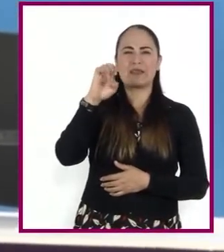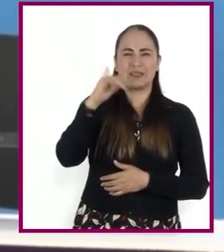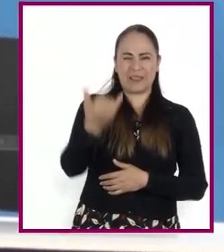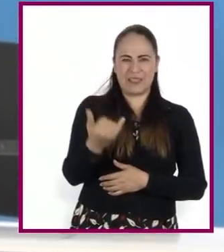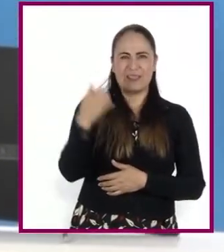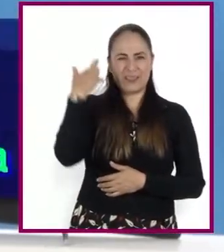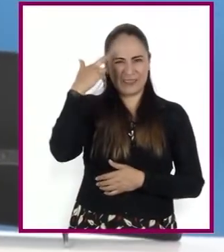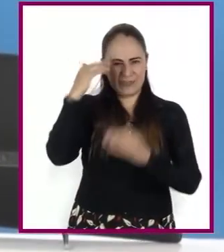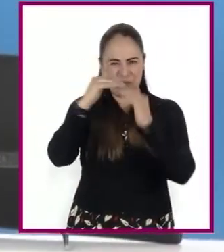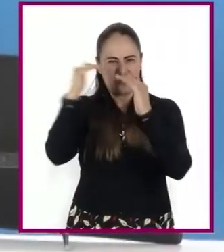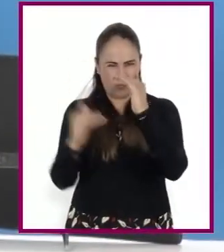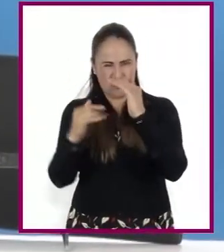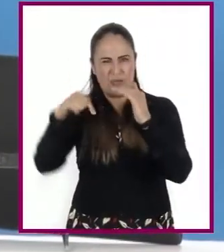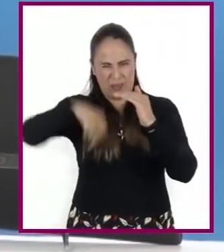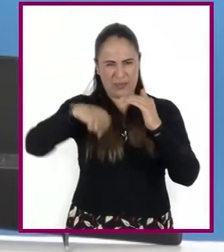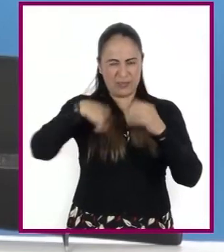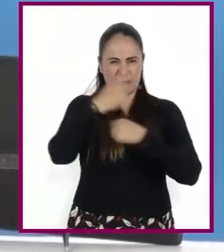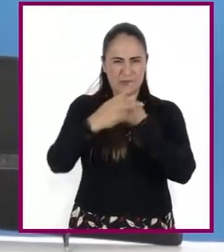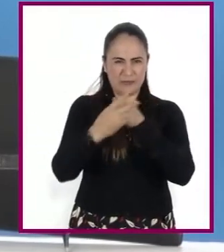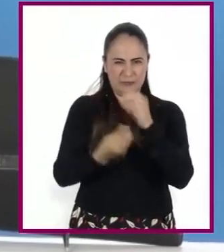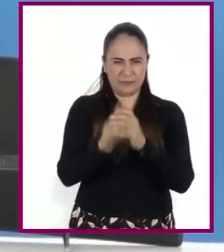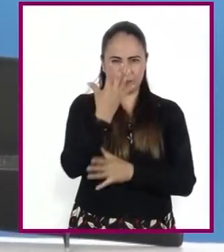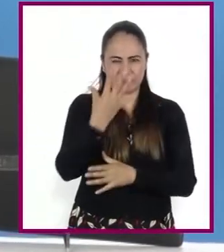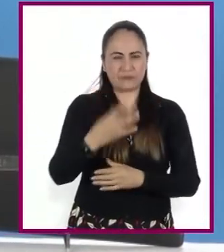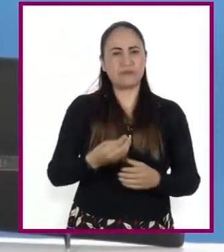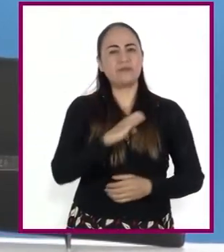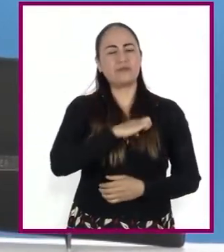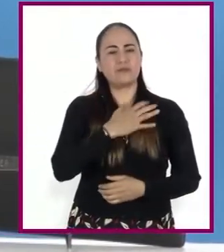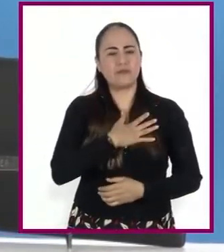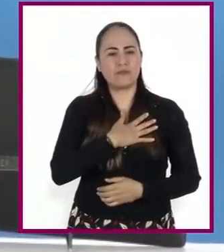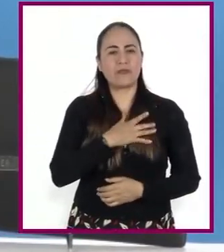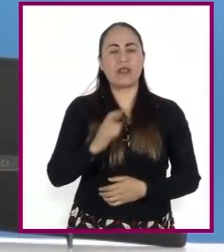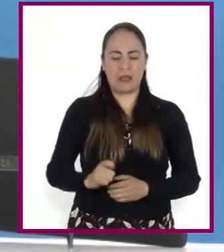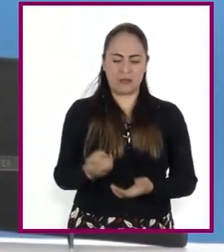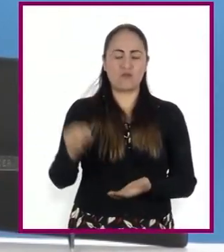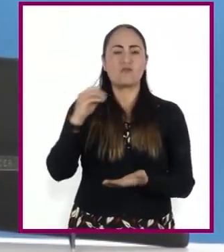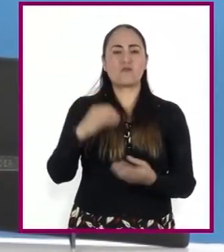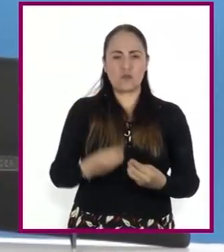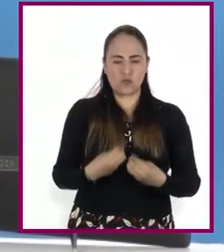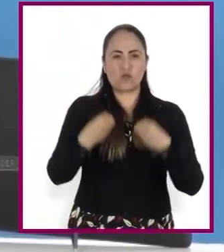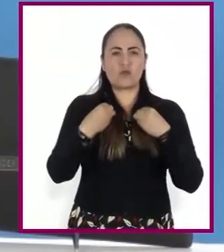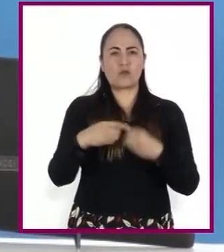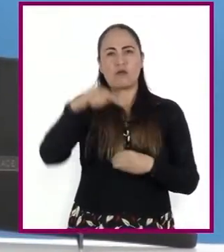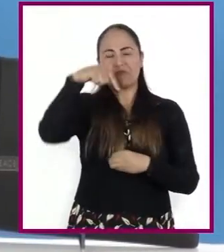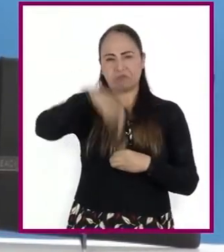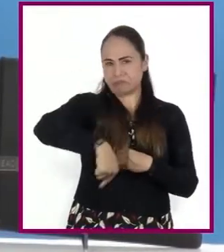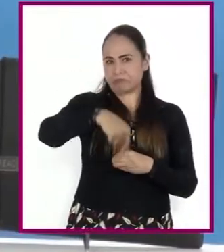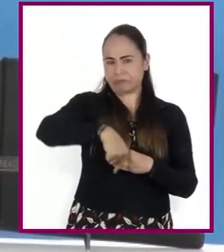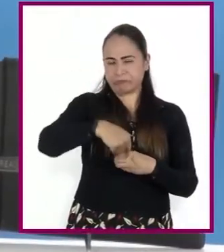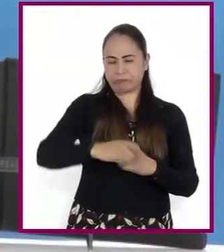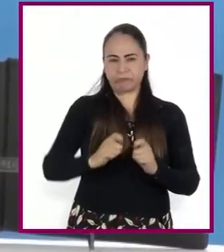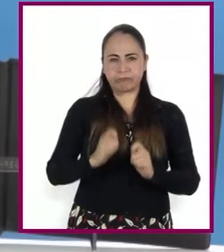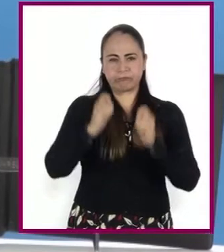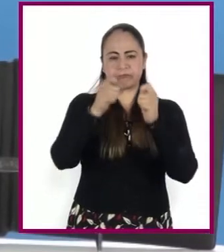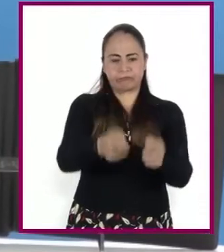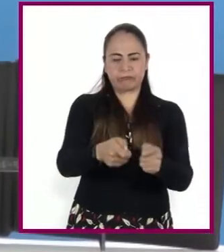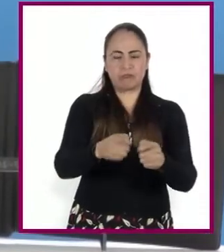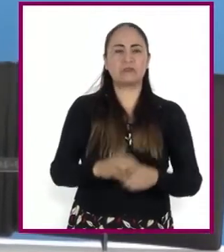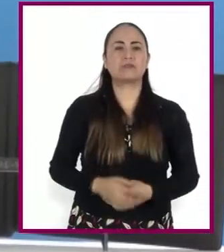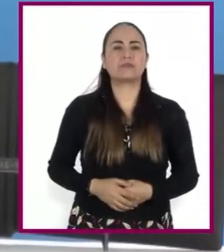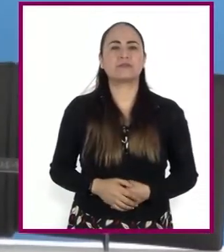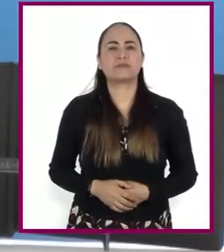rey dentro de estas jurisdicciones y debían rendirles cuentas, en primera instancia, a los miembros de